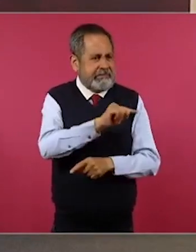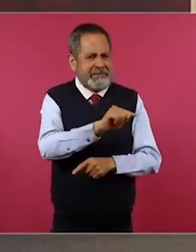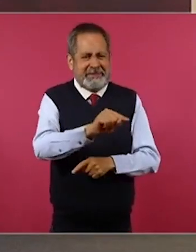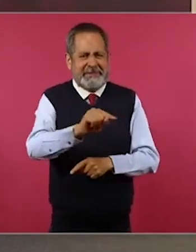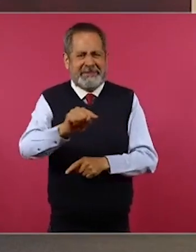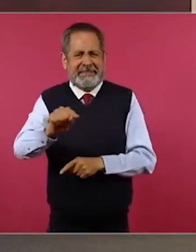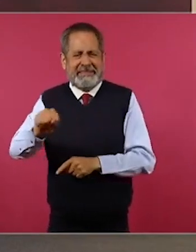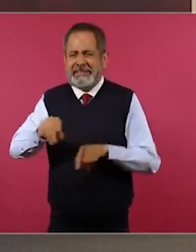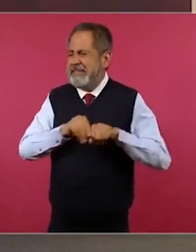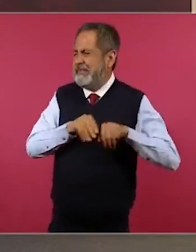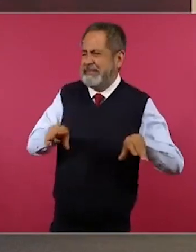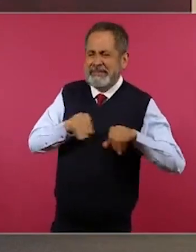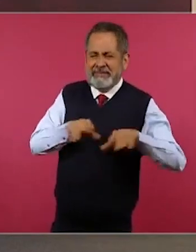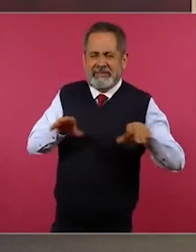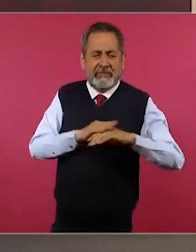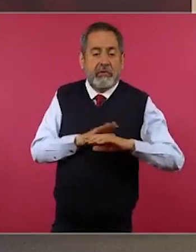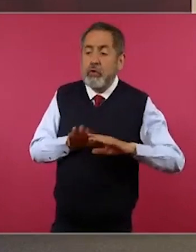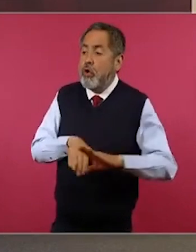4.251 notas